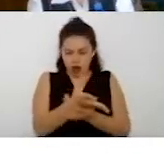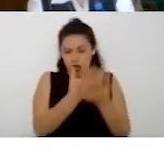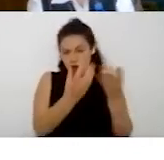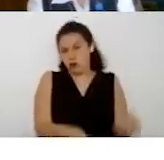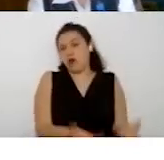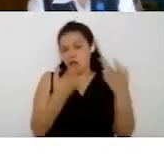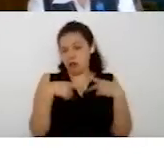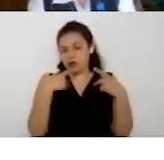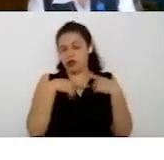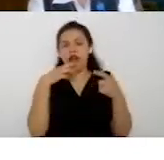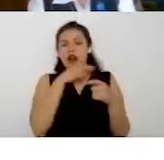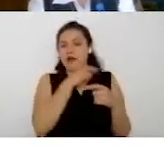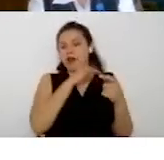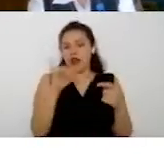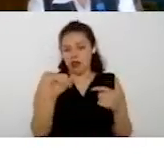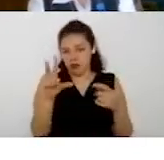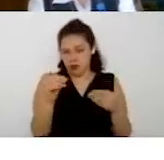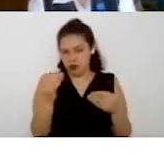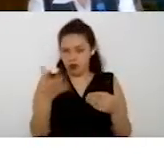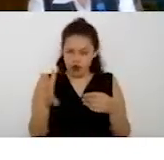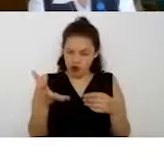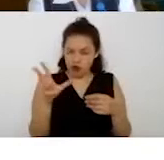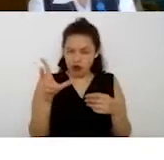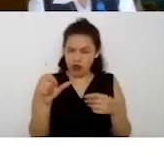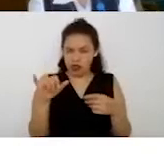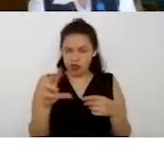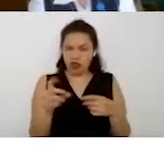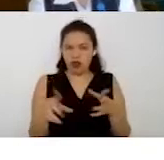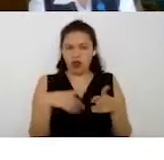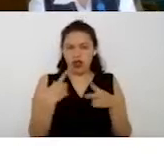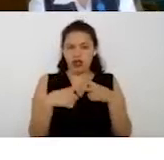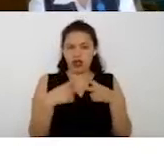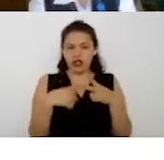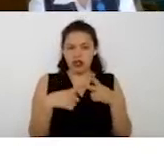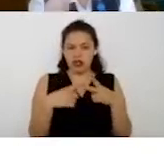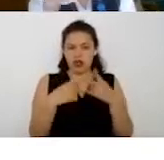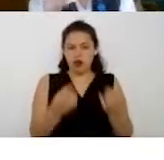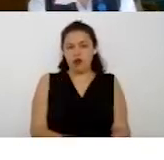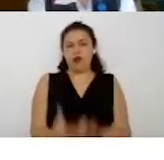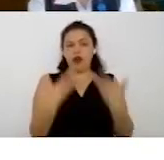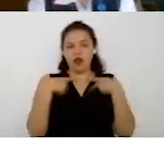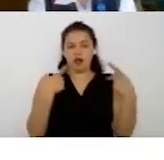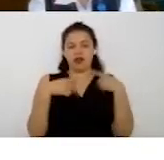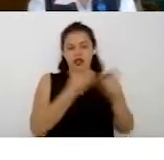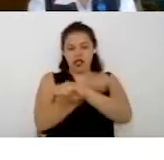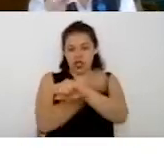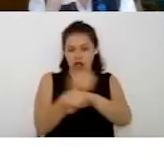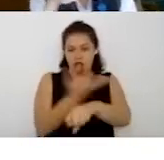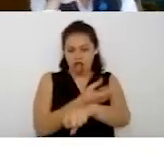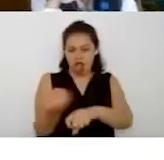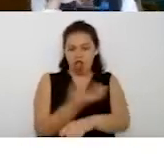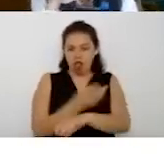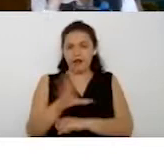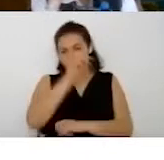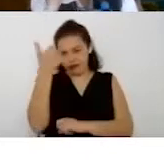desangrando. La segunda es el volumen, la cantidad de sangre que está perdiendo esa persona. Otro